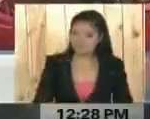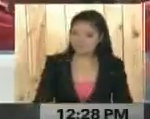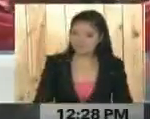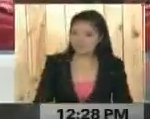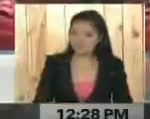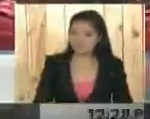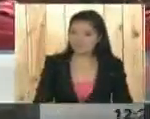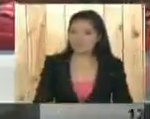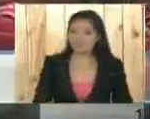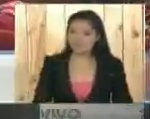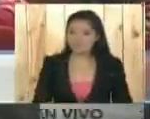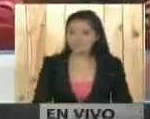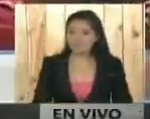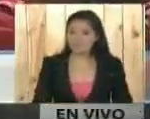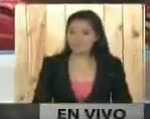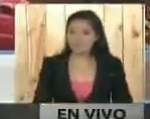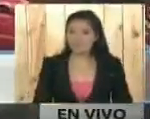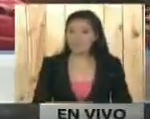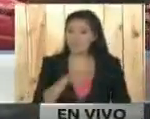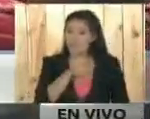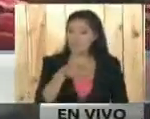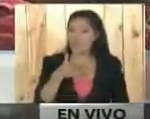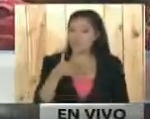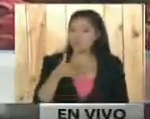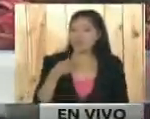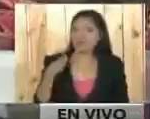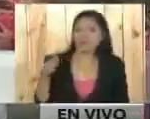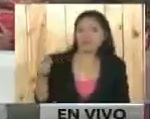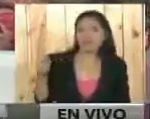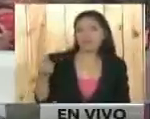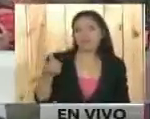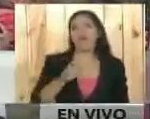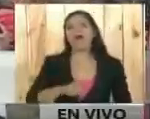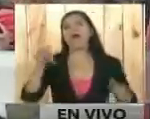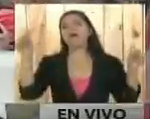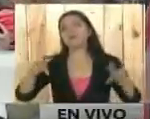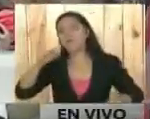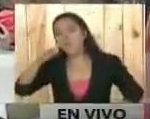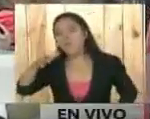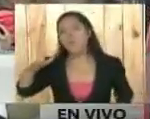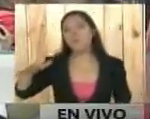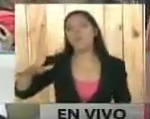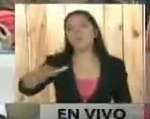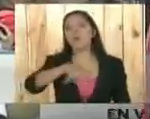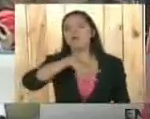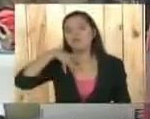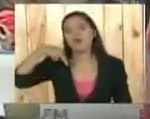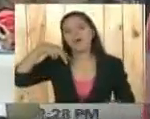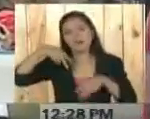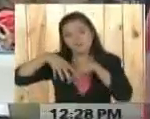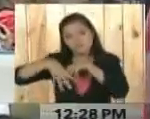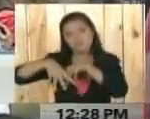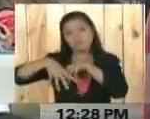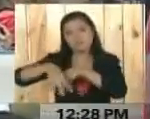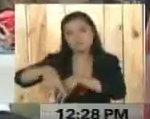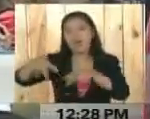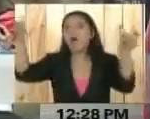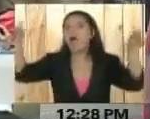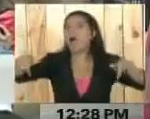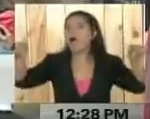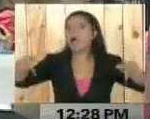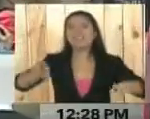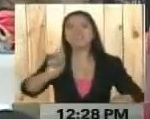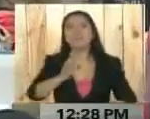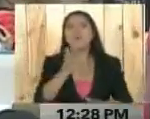a pasar ahí y que sientan el rumor de un pueblo caminándoles al lado. Aquí no vale